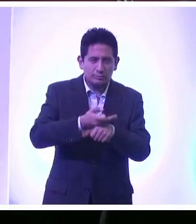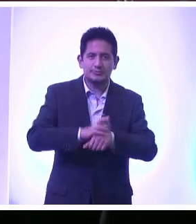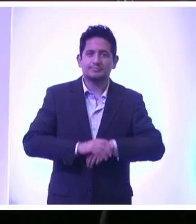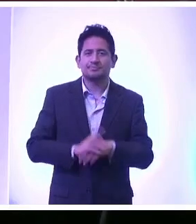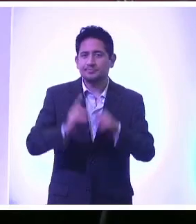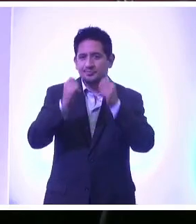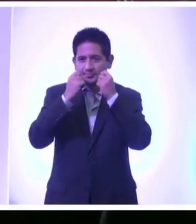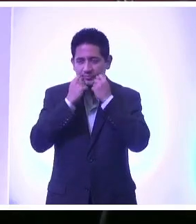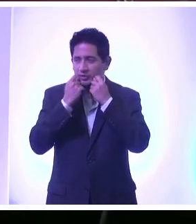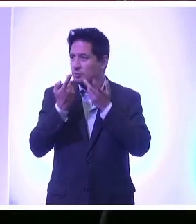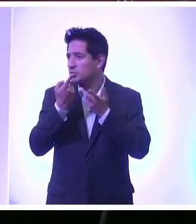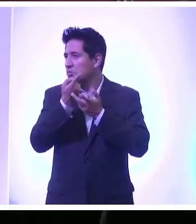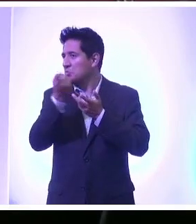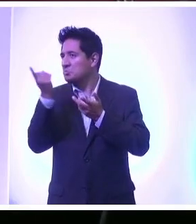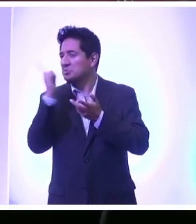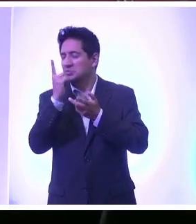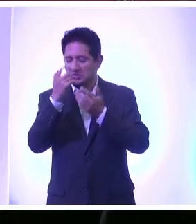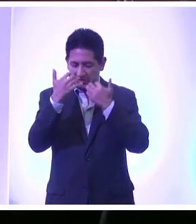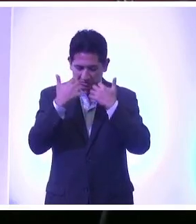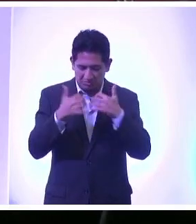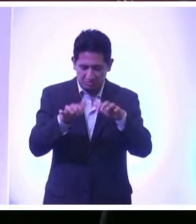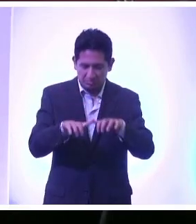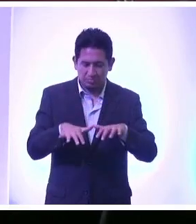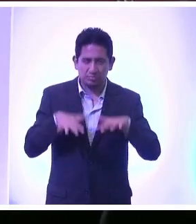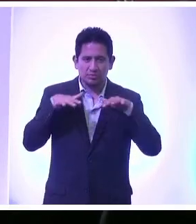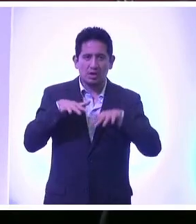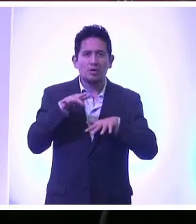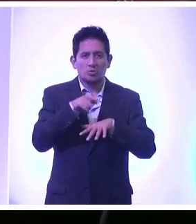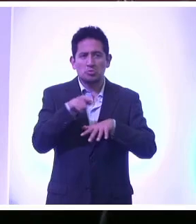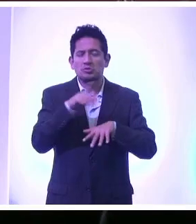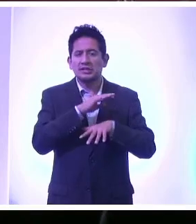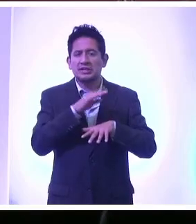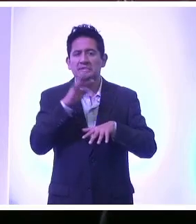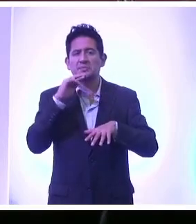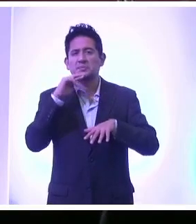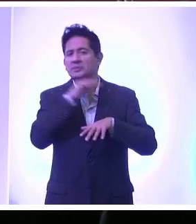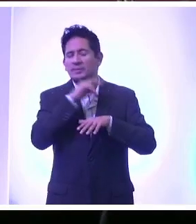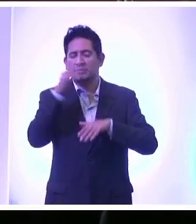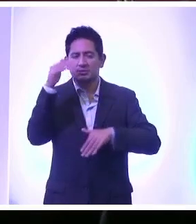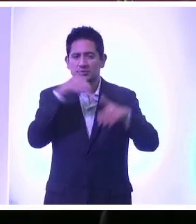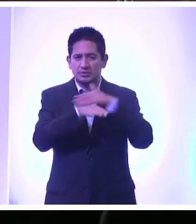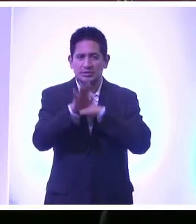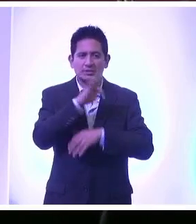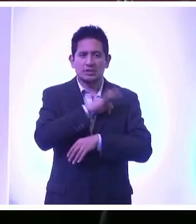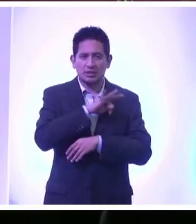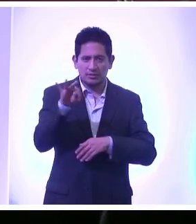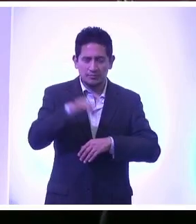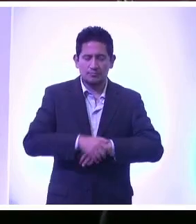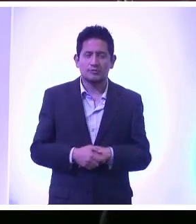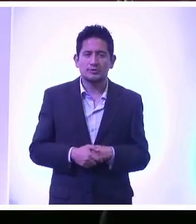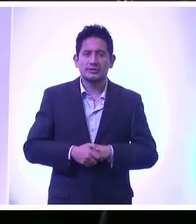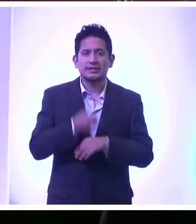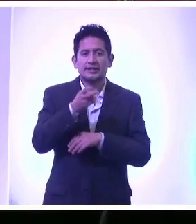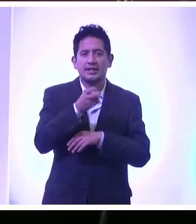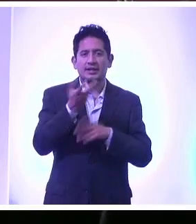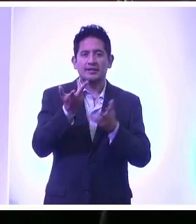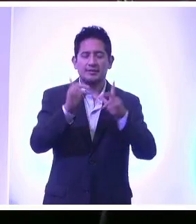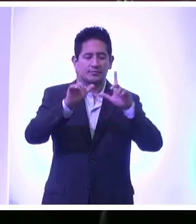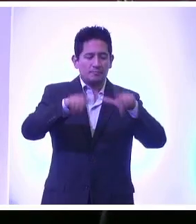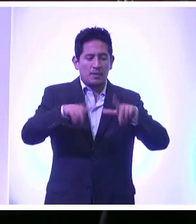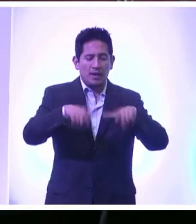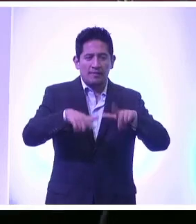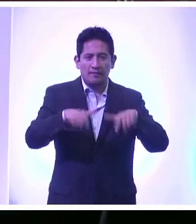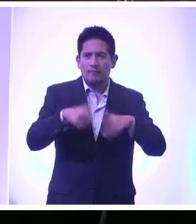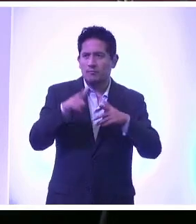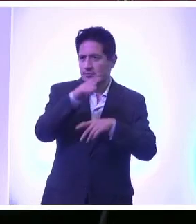persona en esta sala puede acceder a ello puede ocupar este tipo de información o de este tipo de plataformas y que